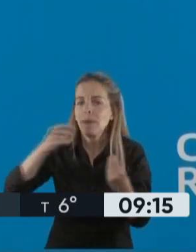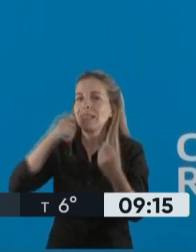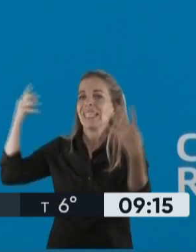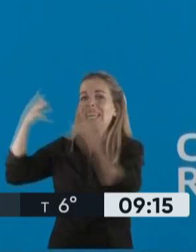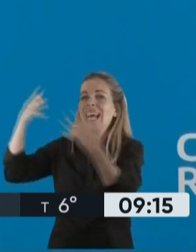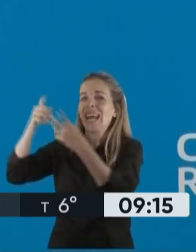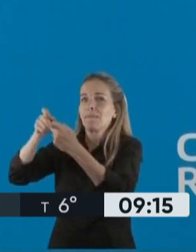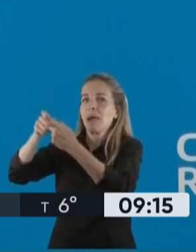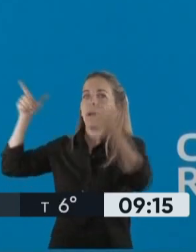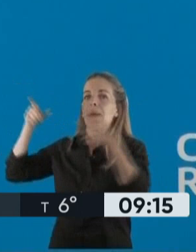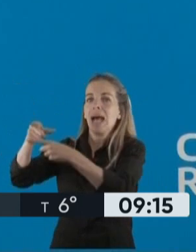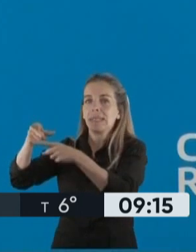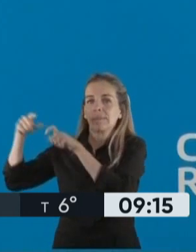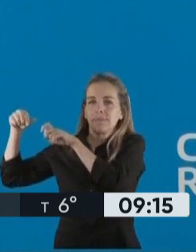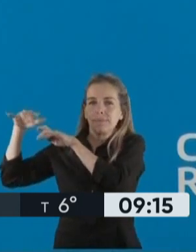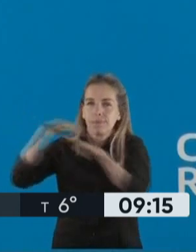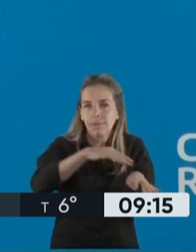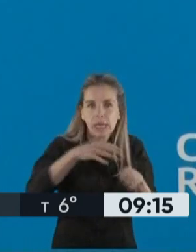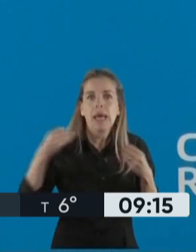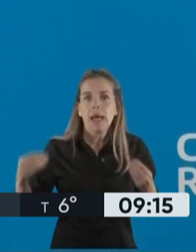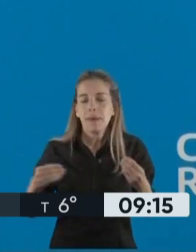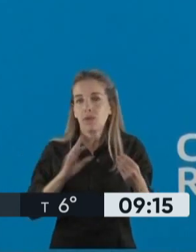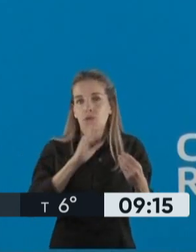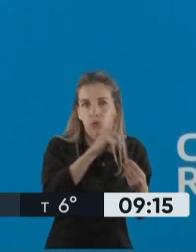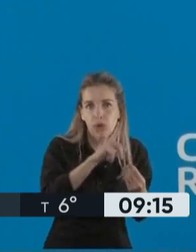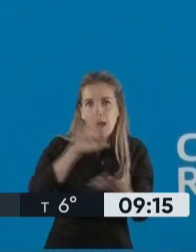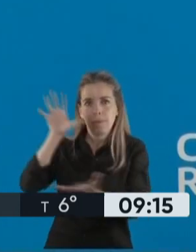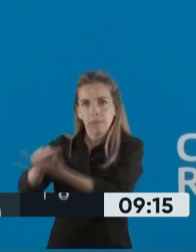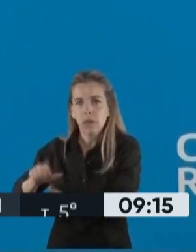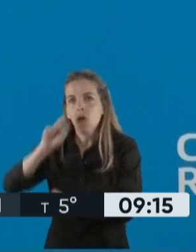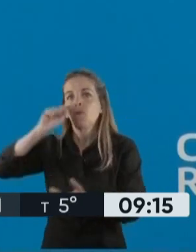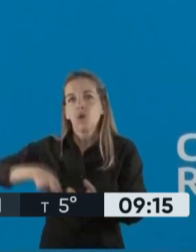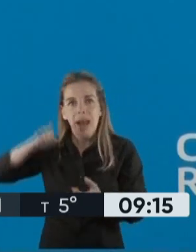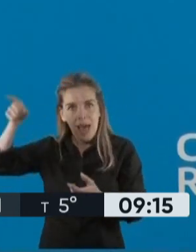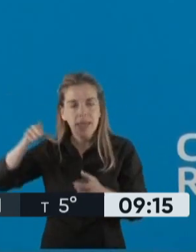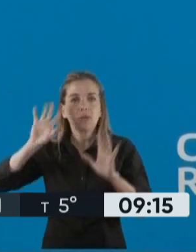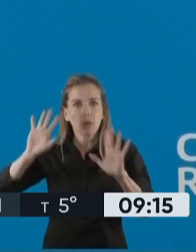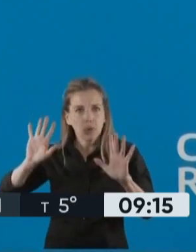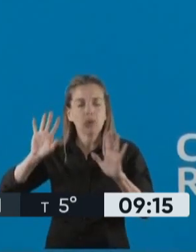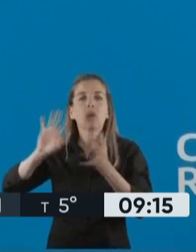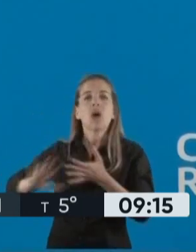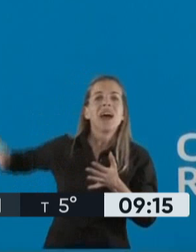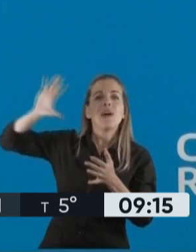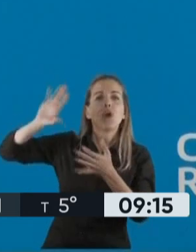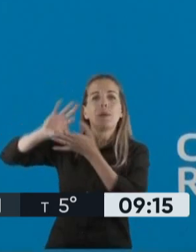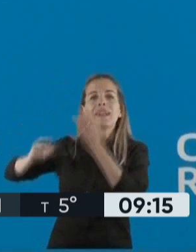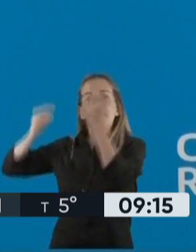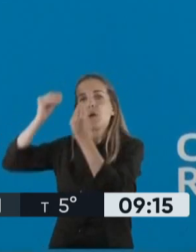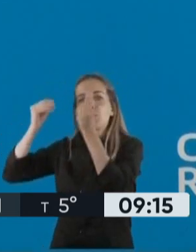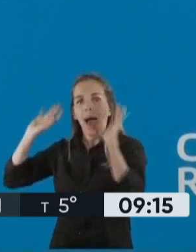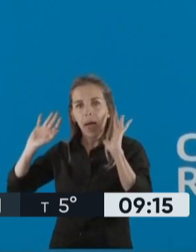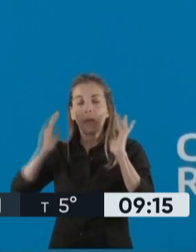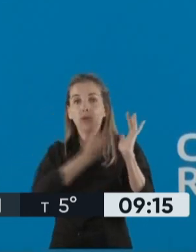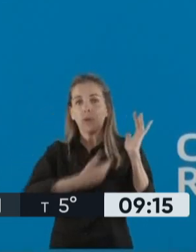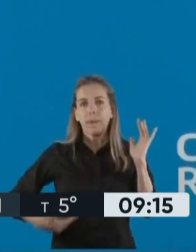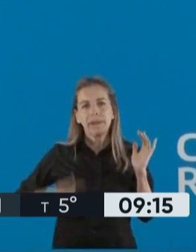de alguna manera después de la invasión de Putin a Ucrania. Y entonces de esta preocupación el presidente pidió que se